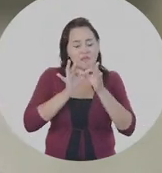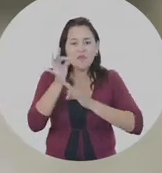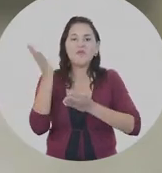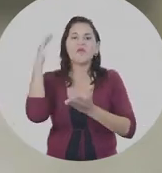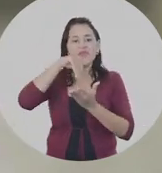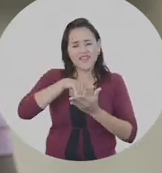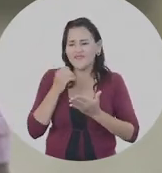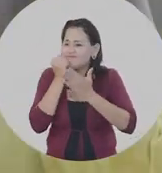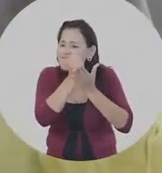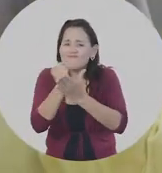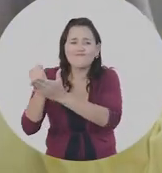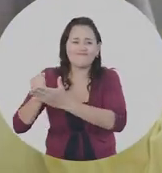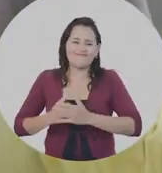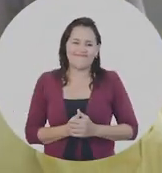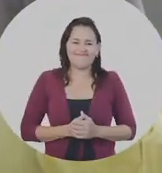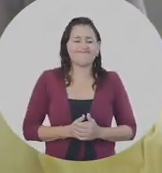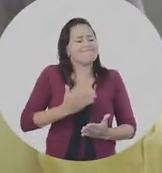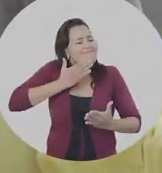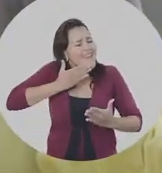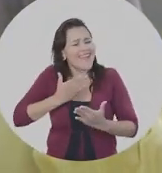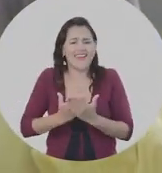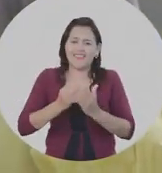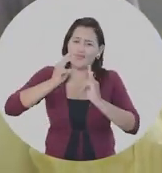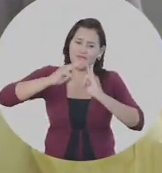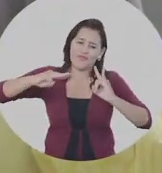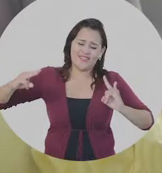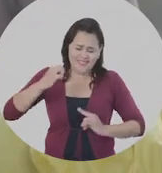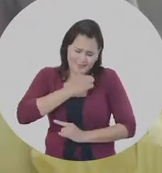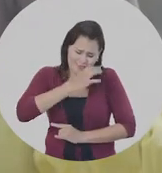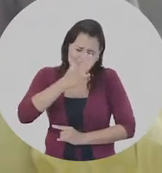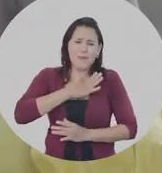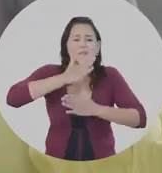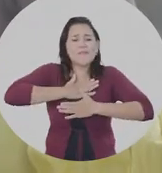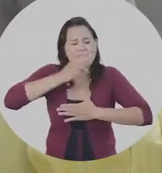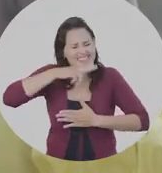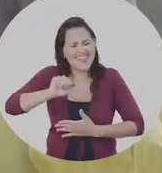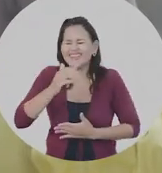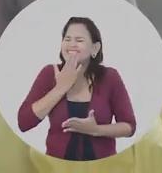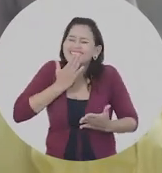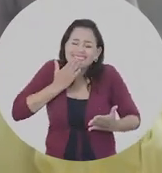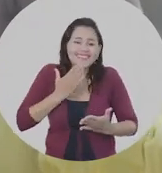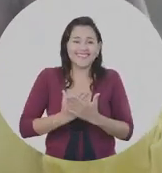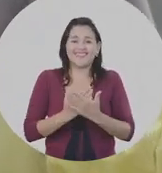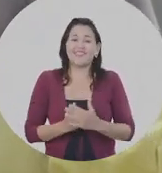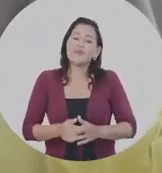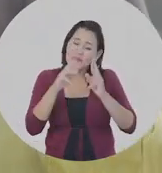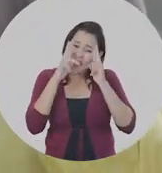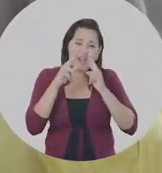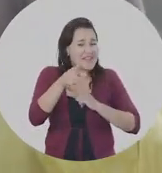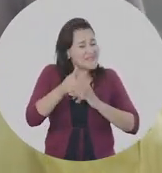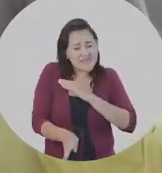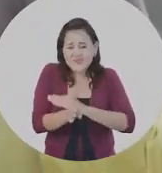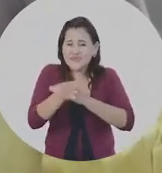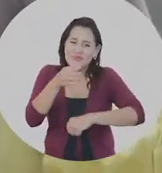personas que necesiten de mí. Estoy muy agradecida con la Universidad Magdalena por darme esta oportunidad a mi hija. Y como le digo, espero que me la